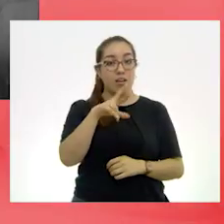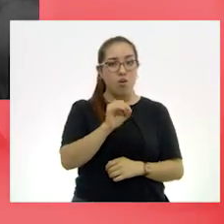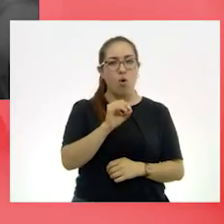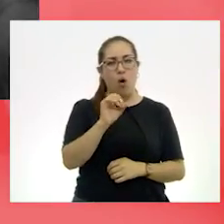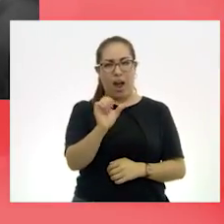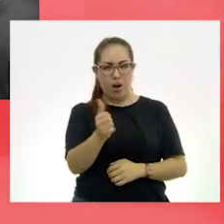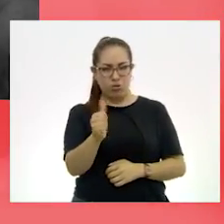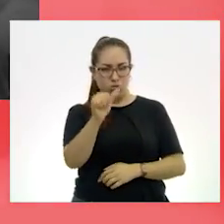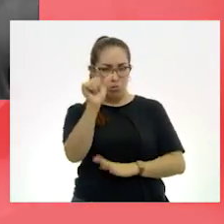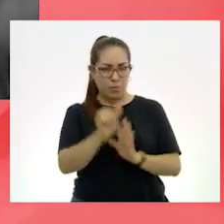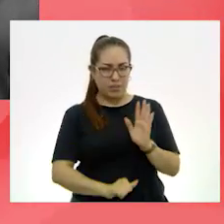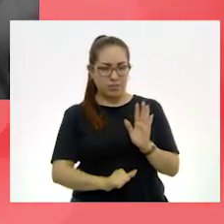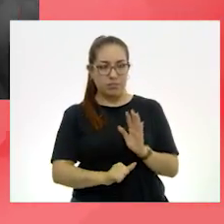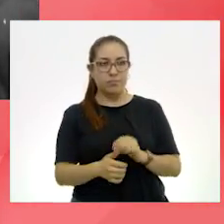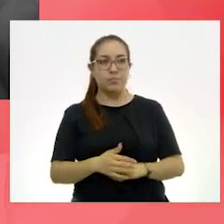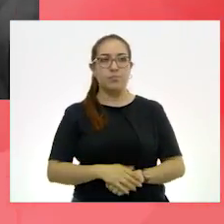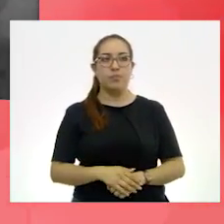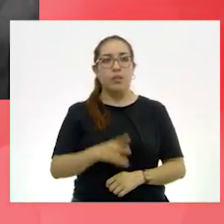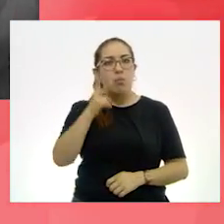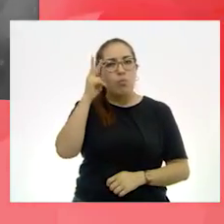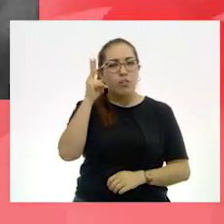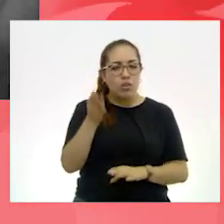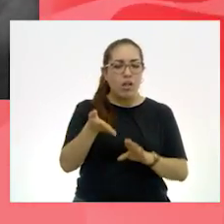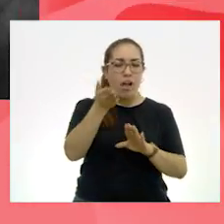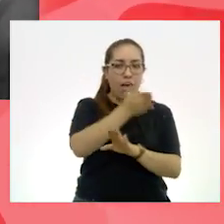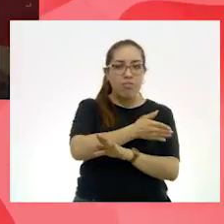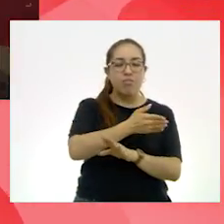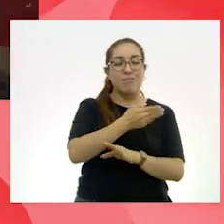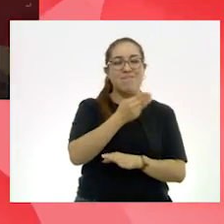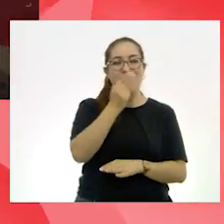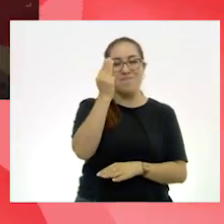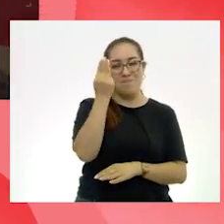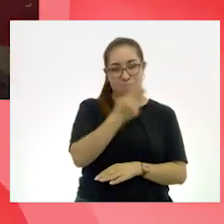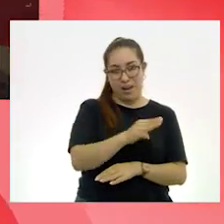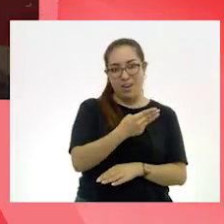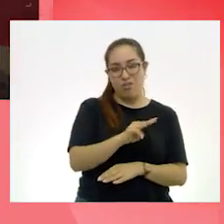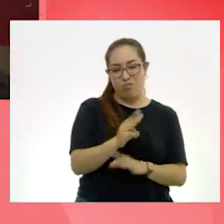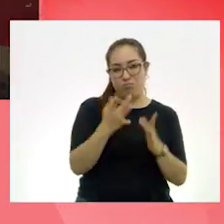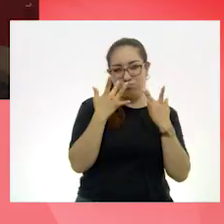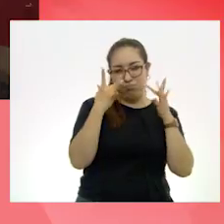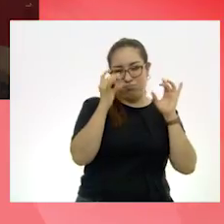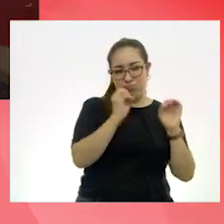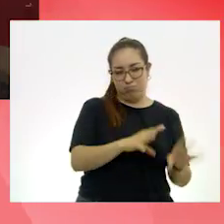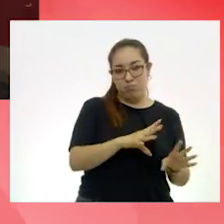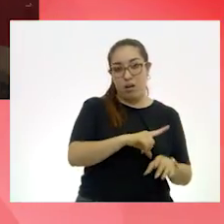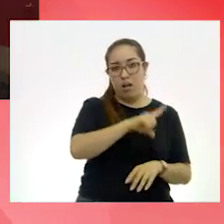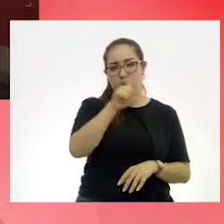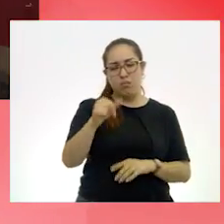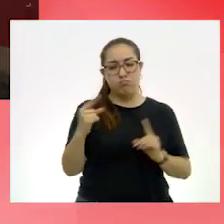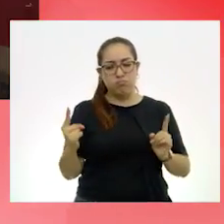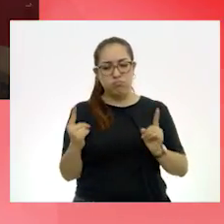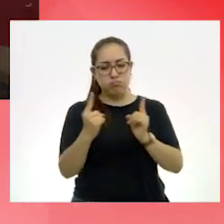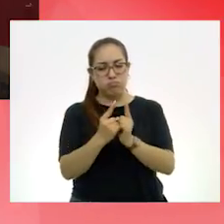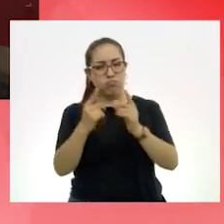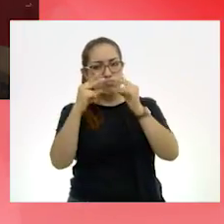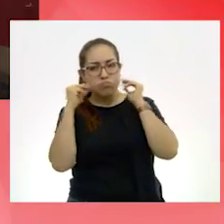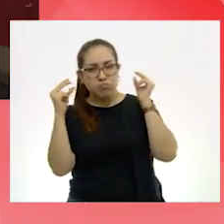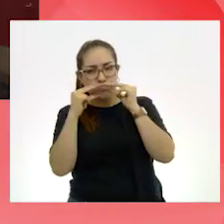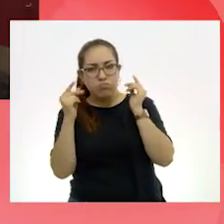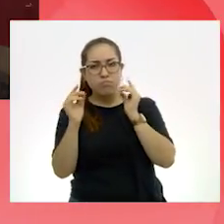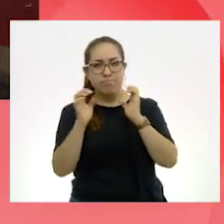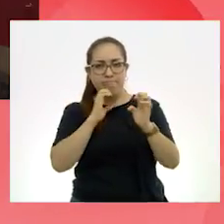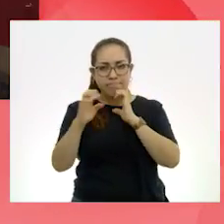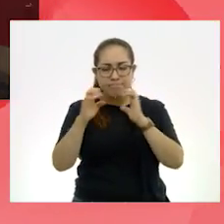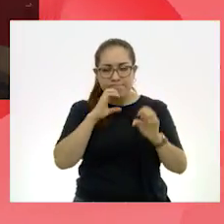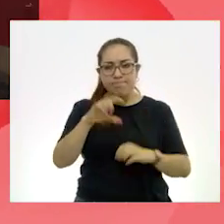Porfirio Díaz había renunciado a finales de mayo del 11, se entrevista con Zapata en agosto, son